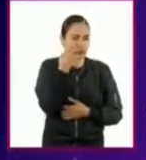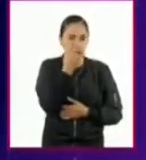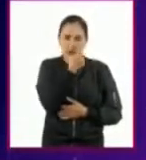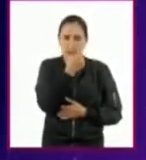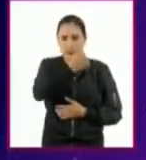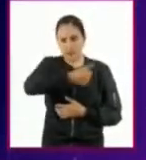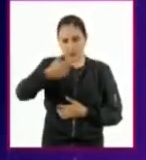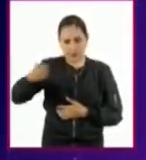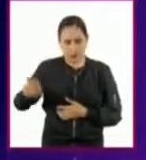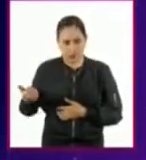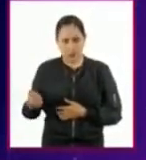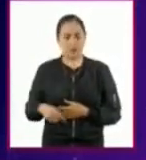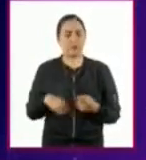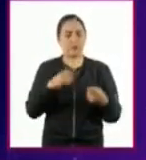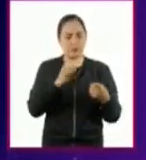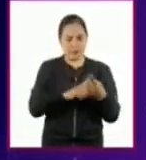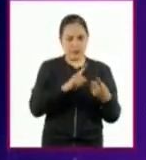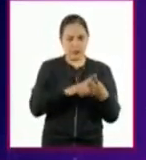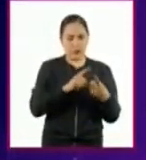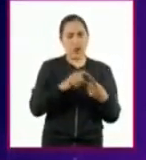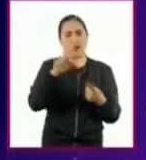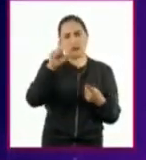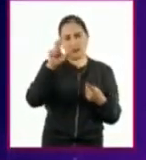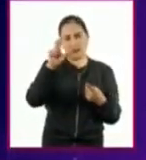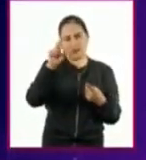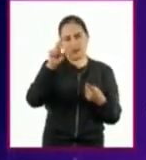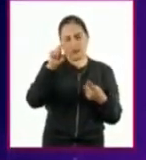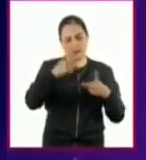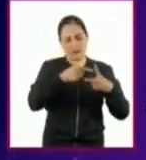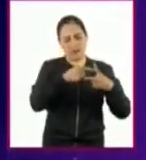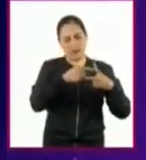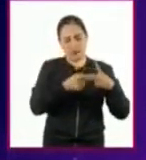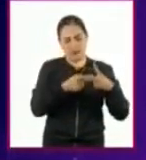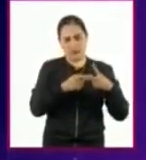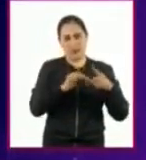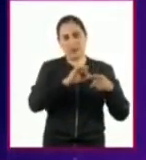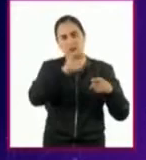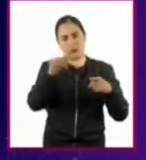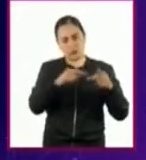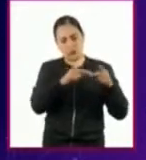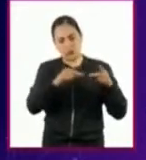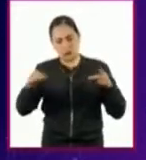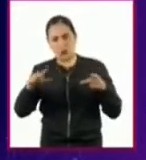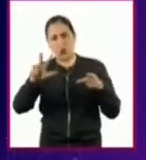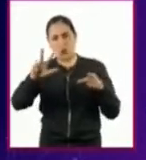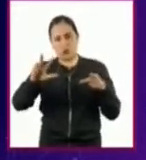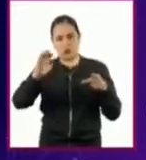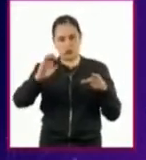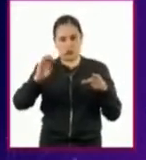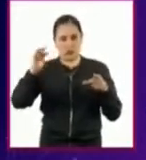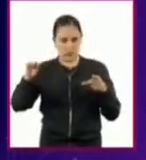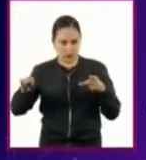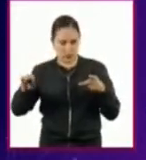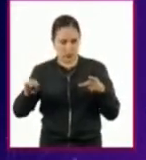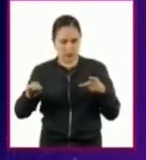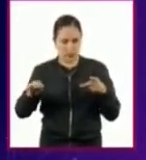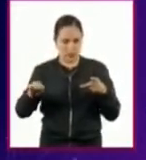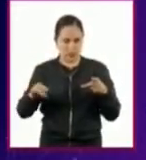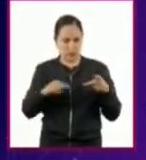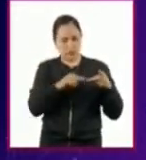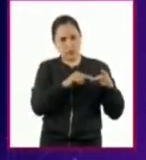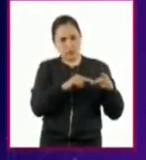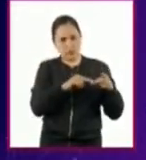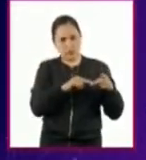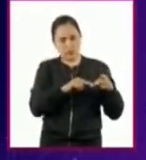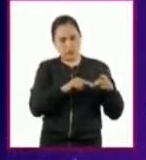El primero trazó el ángulo de 30 grados, después el lado de 8 centímetros. En el extremo de este, opuesto al ángulo de